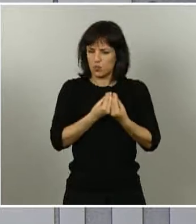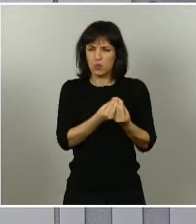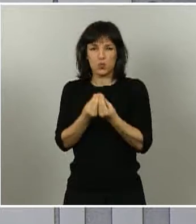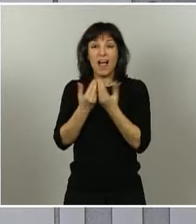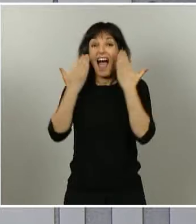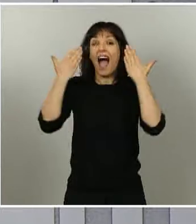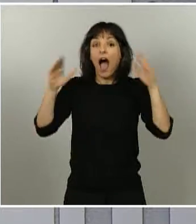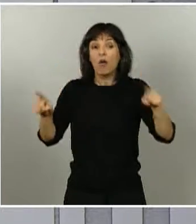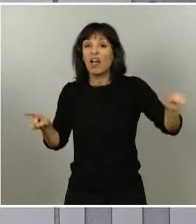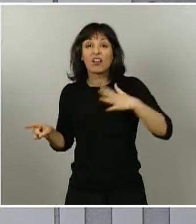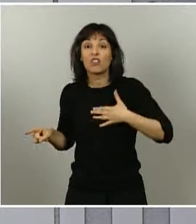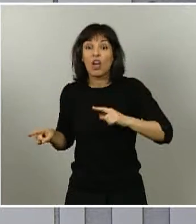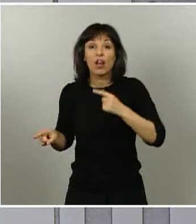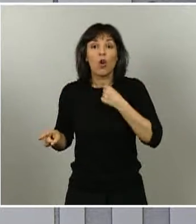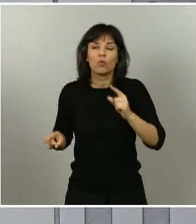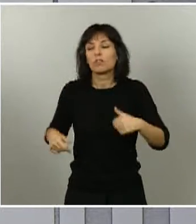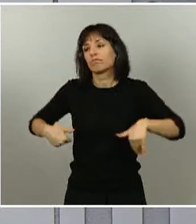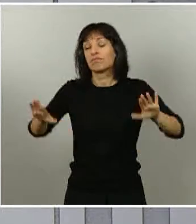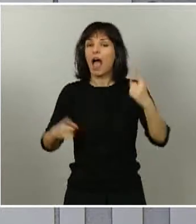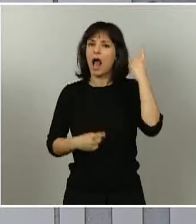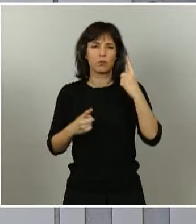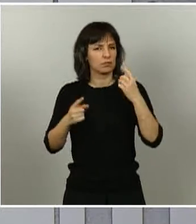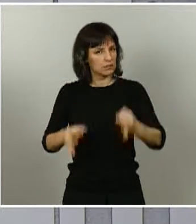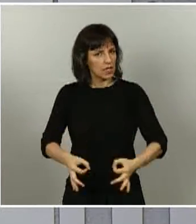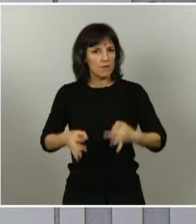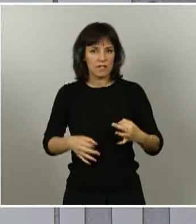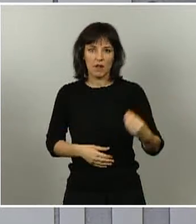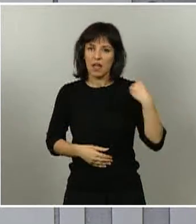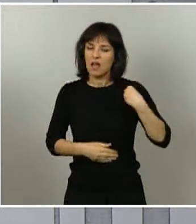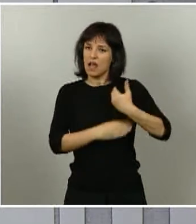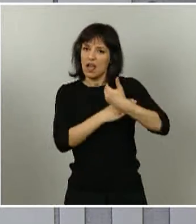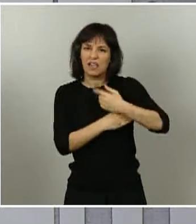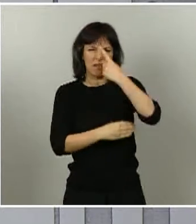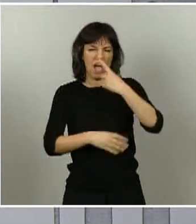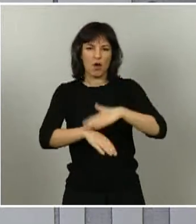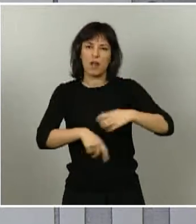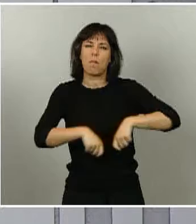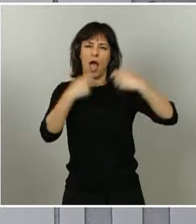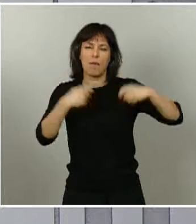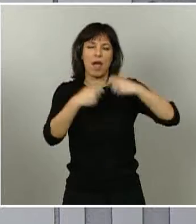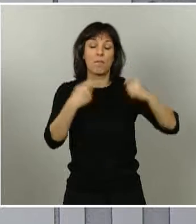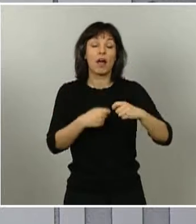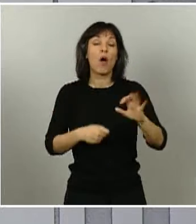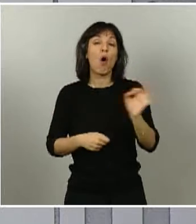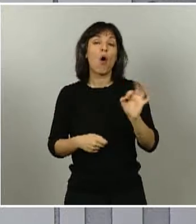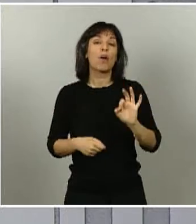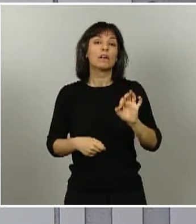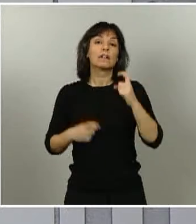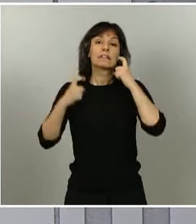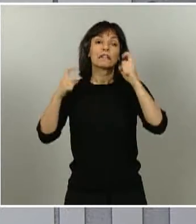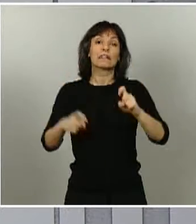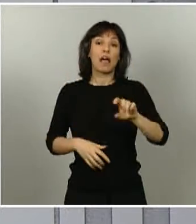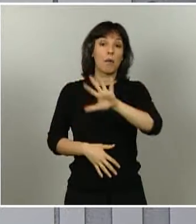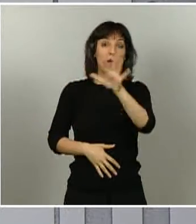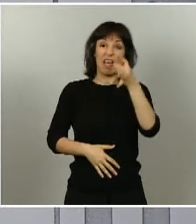pese, porque algunos intentan permanentemente desgastar la imagen del Gobierno o intentar aparentar una situación que no se corresponde con